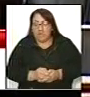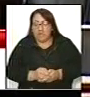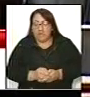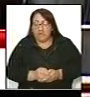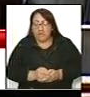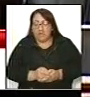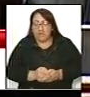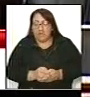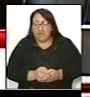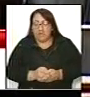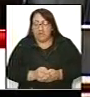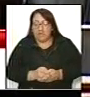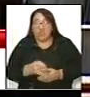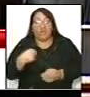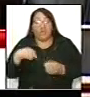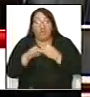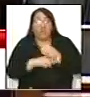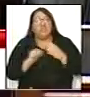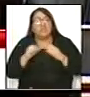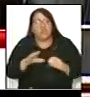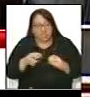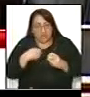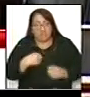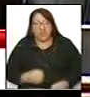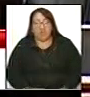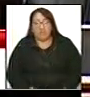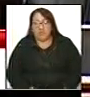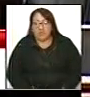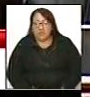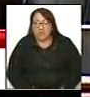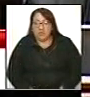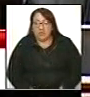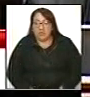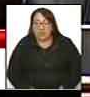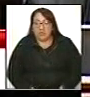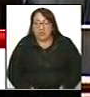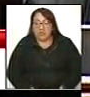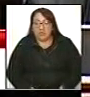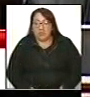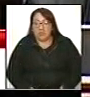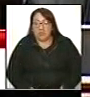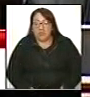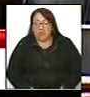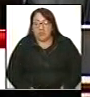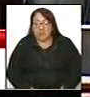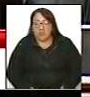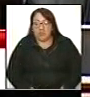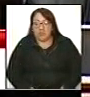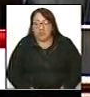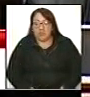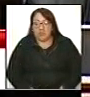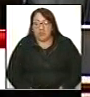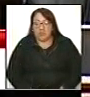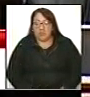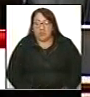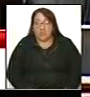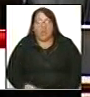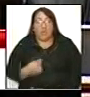al que nosotros como país hemos reconocido, que es el señor Guaidó, presidente de Venezuela.